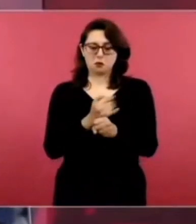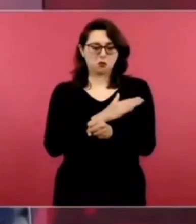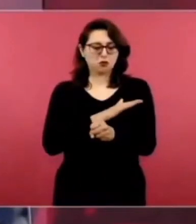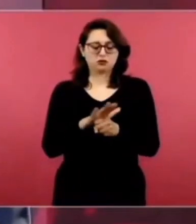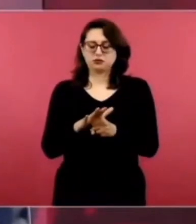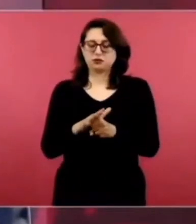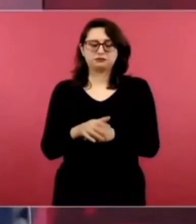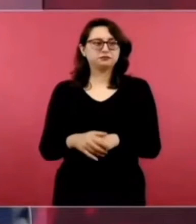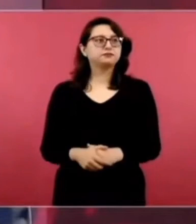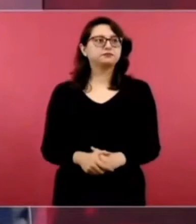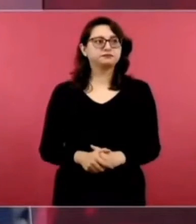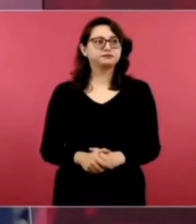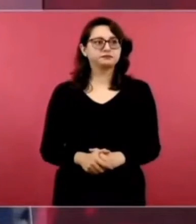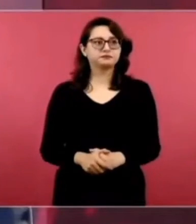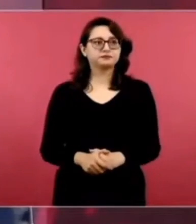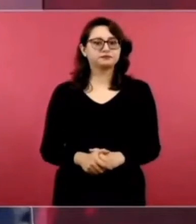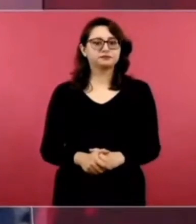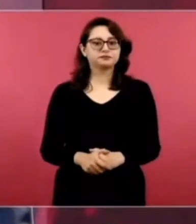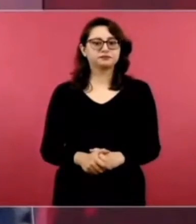económico comercial.